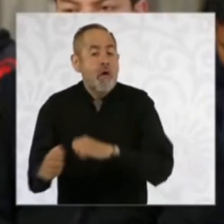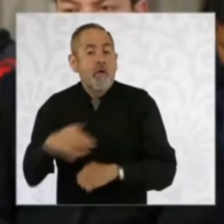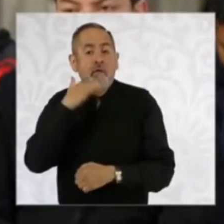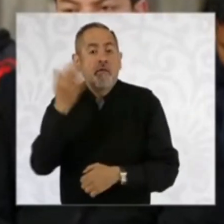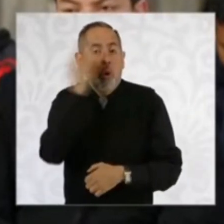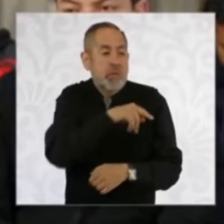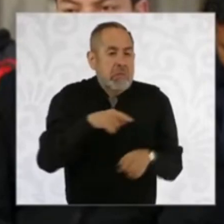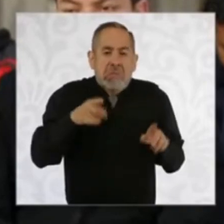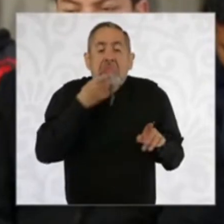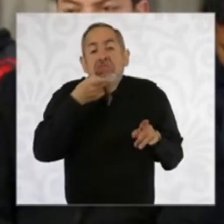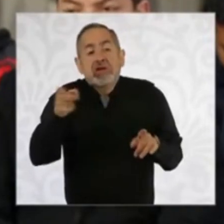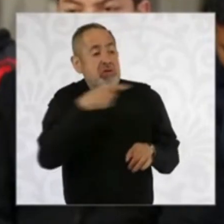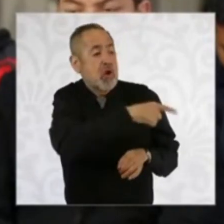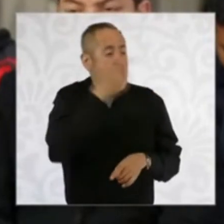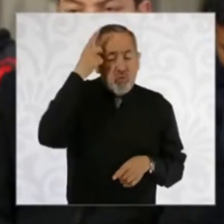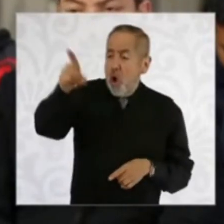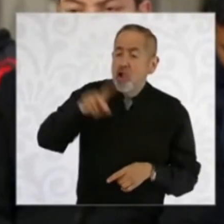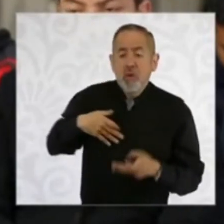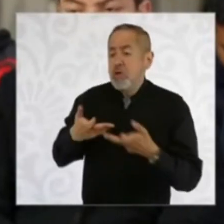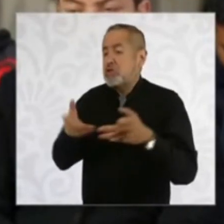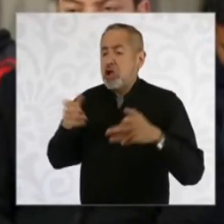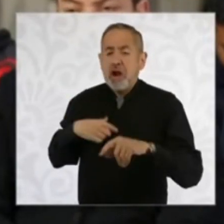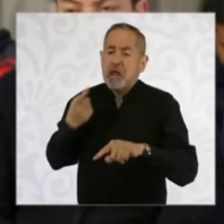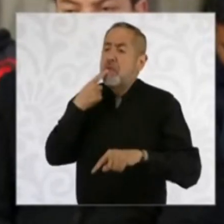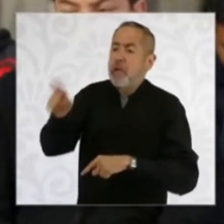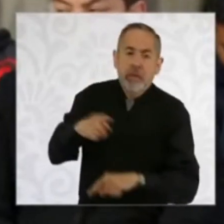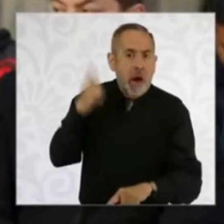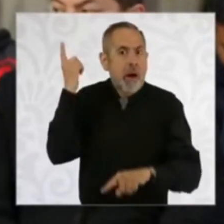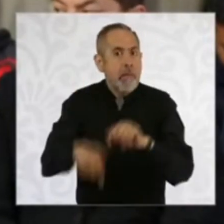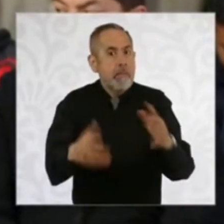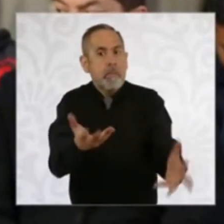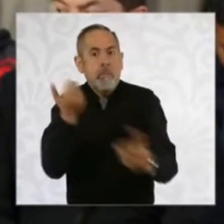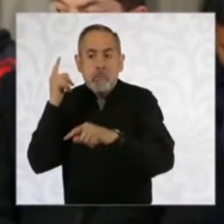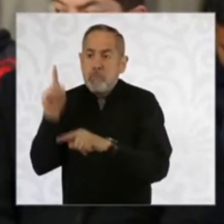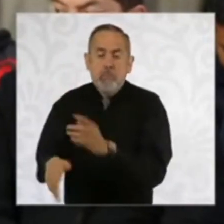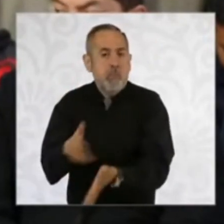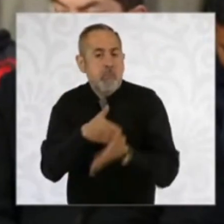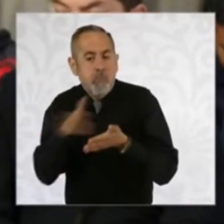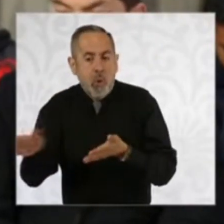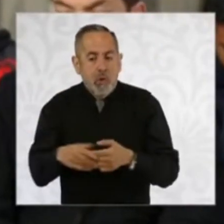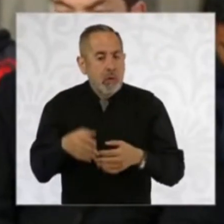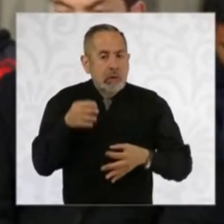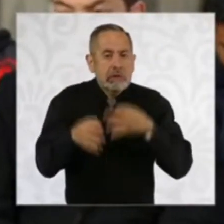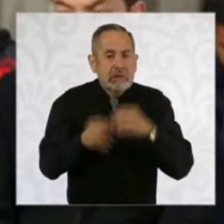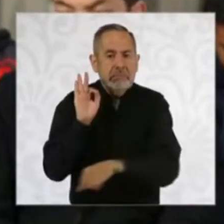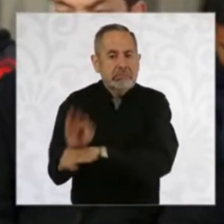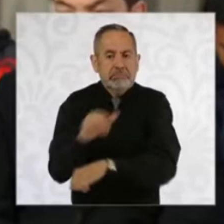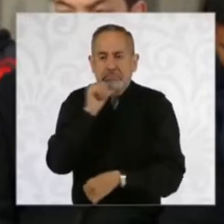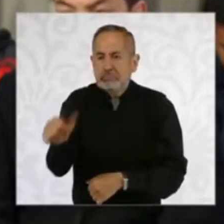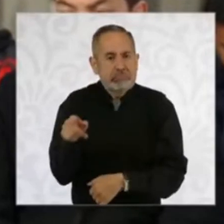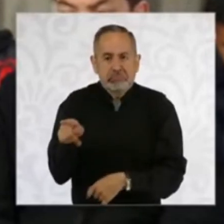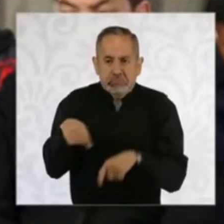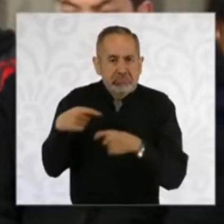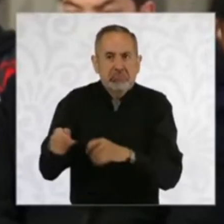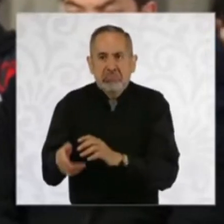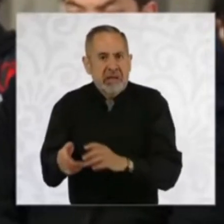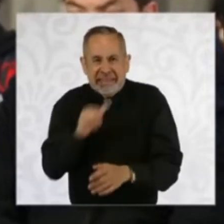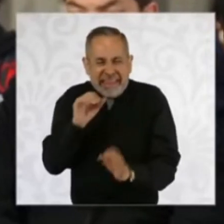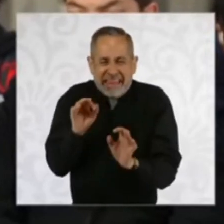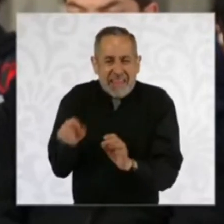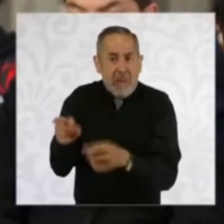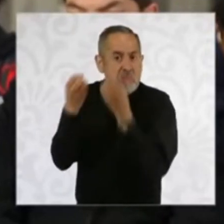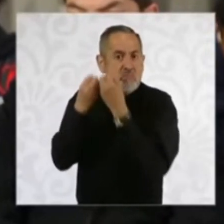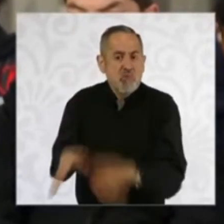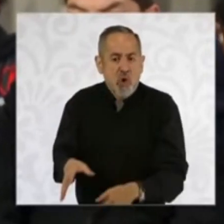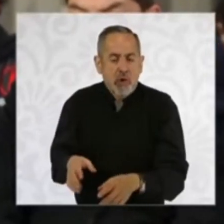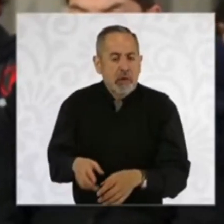por un supuesto dueño, lo que resultó en la pérdida de su propiedad tras un proceso judicial que no protegió sus derechos ni su patrimonio. Este